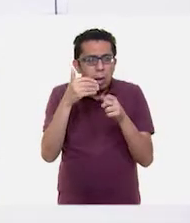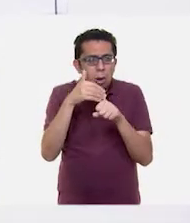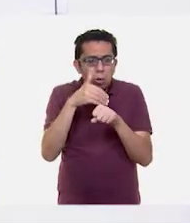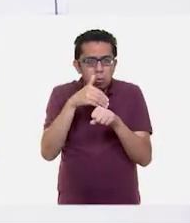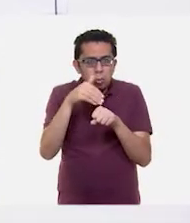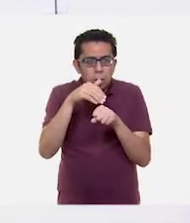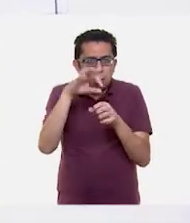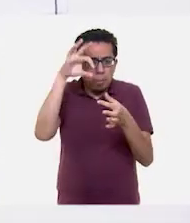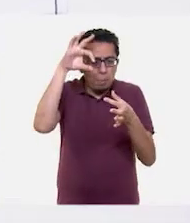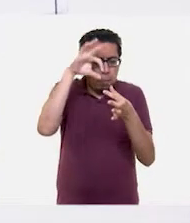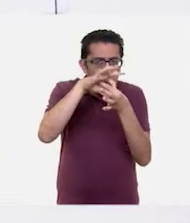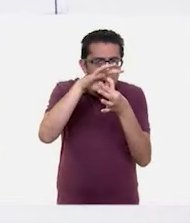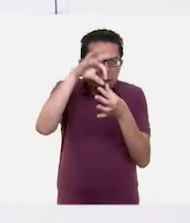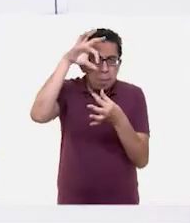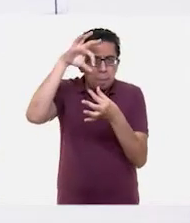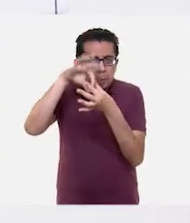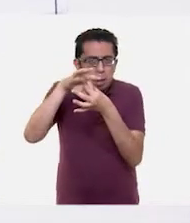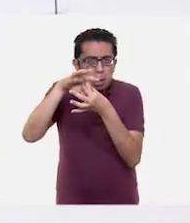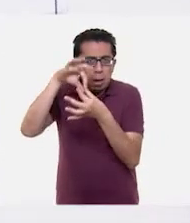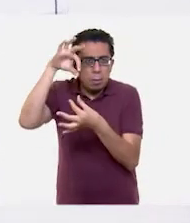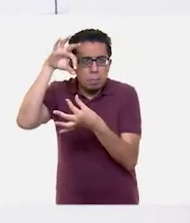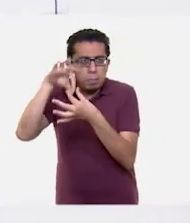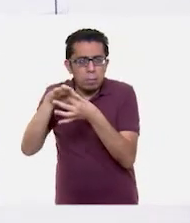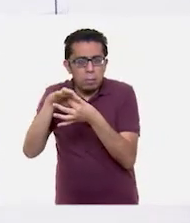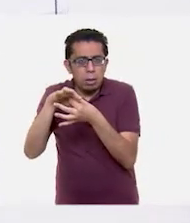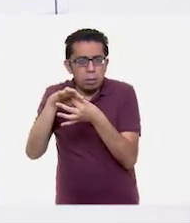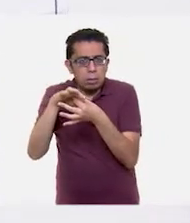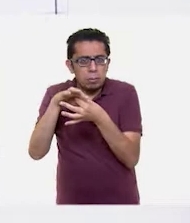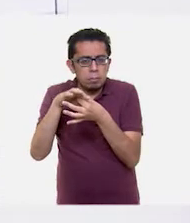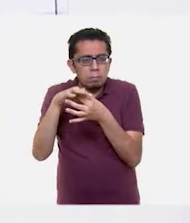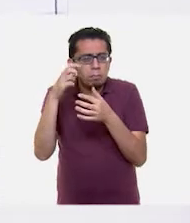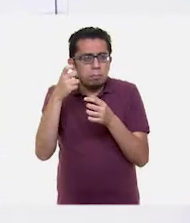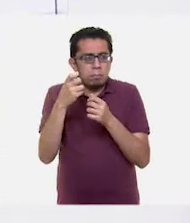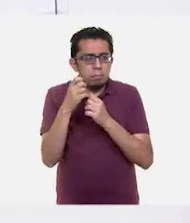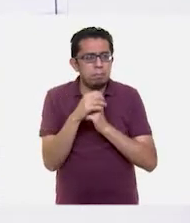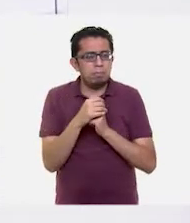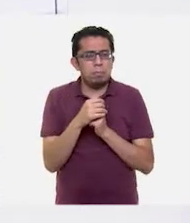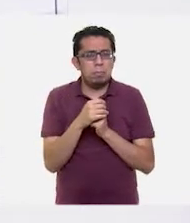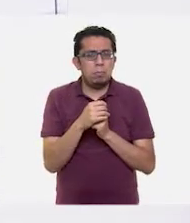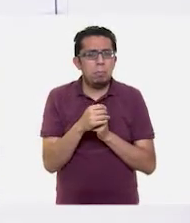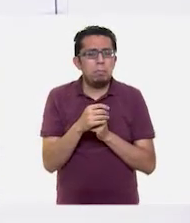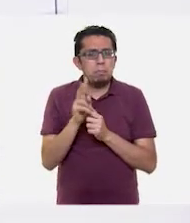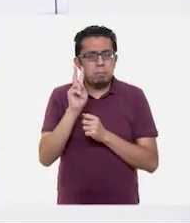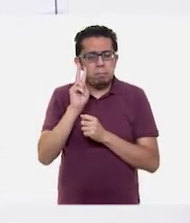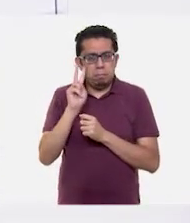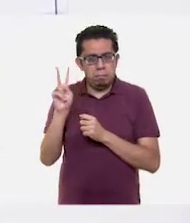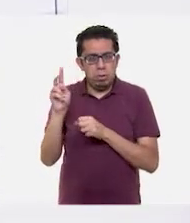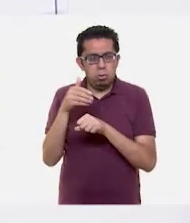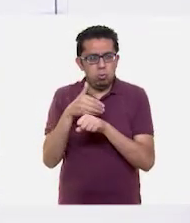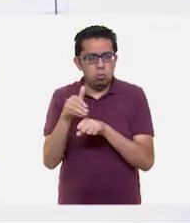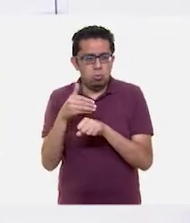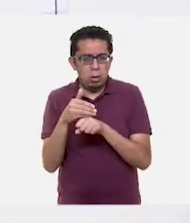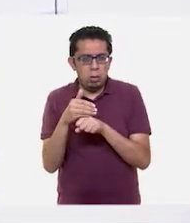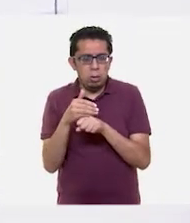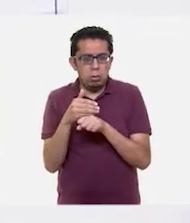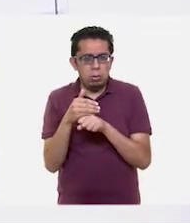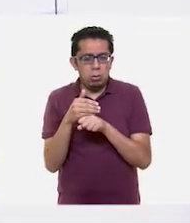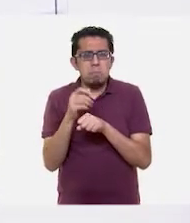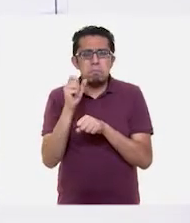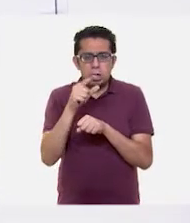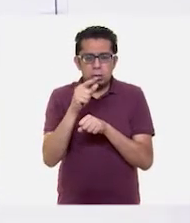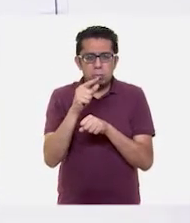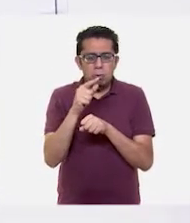correspondientes con la cantidad de triángulos que aparece en cada figura. Observen los números y las figuras. ¿A